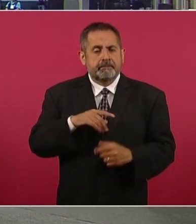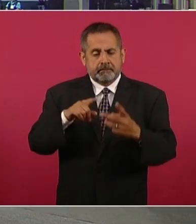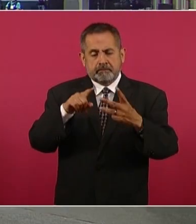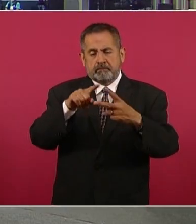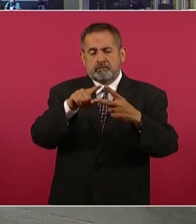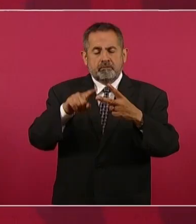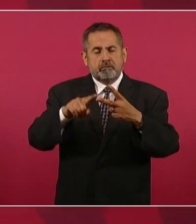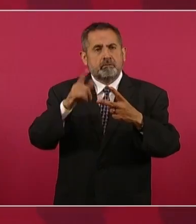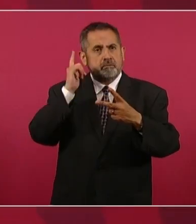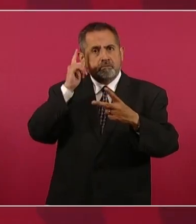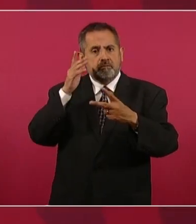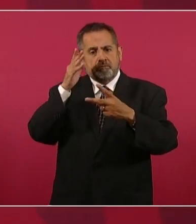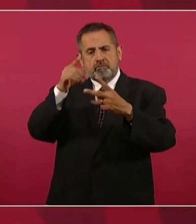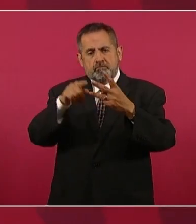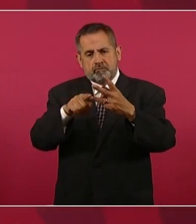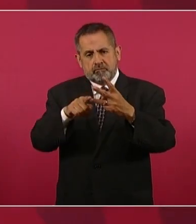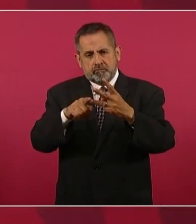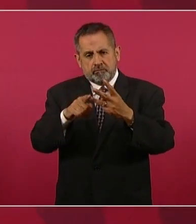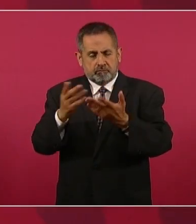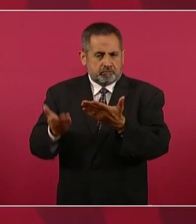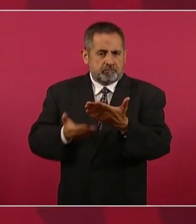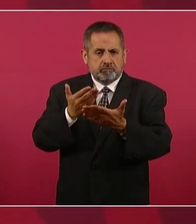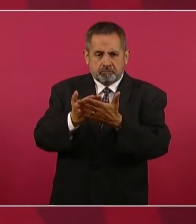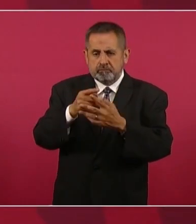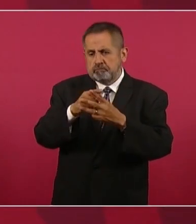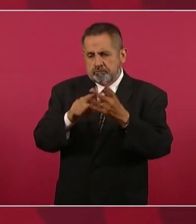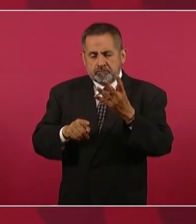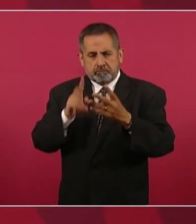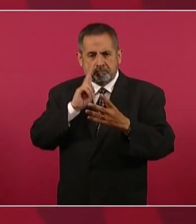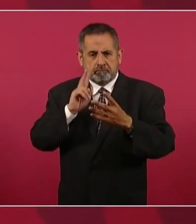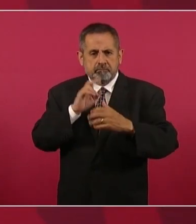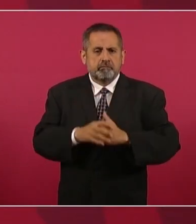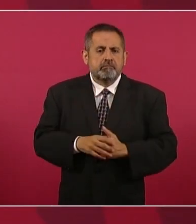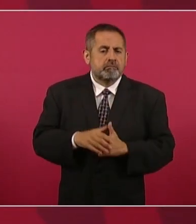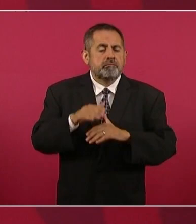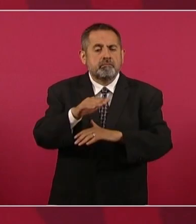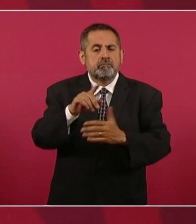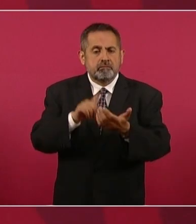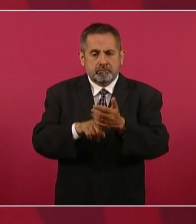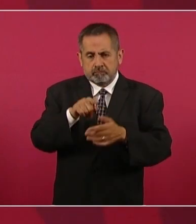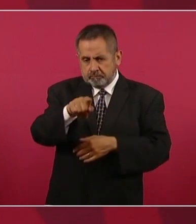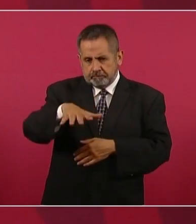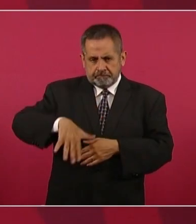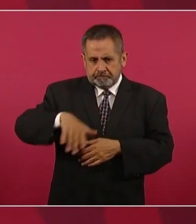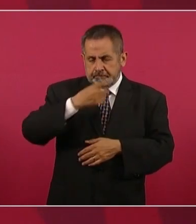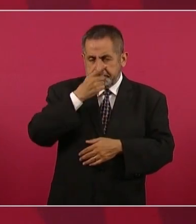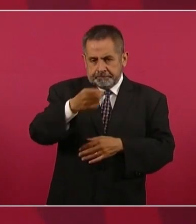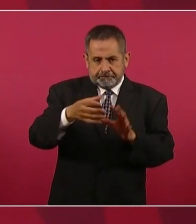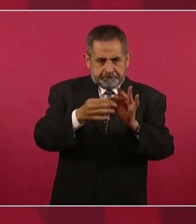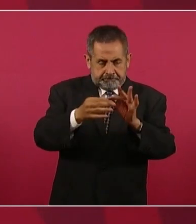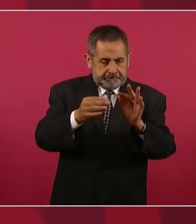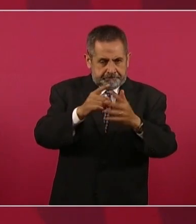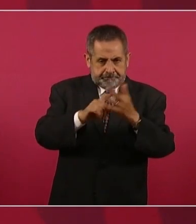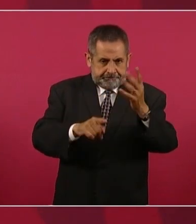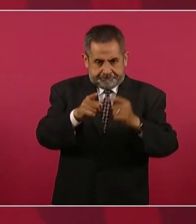deseo y también una propuesta que tiene que ver con lo que estás